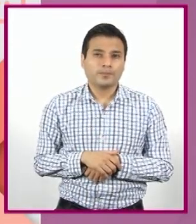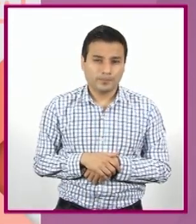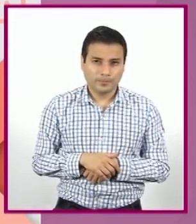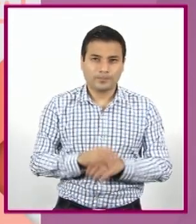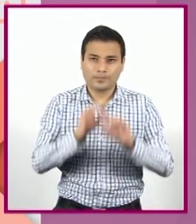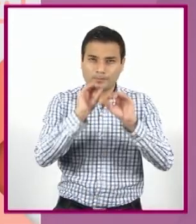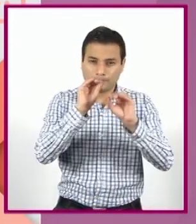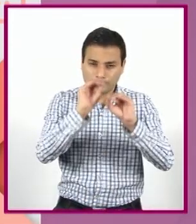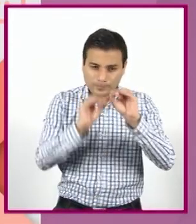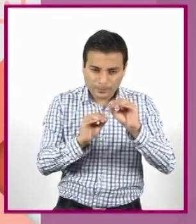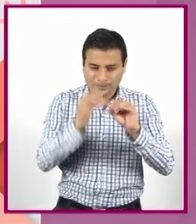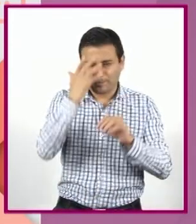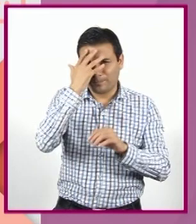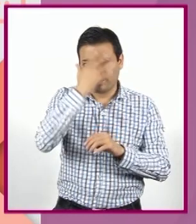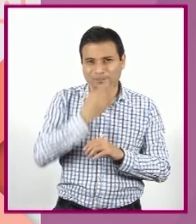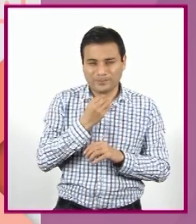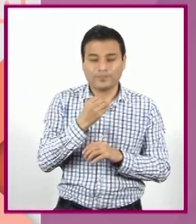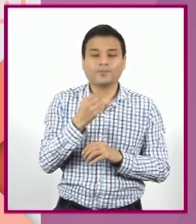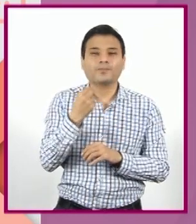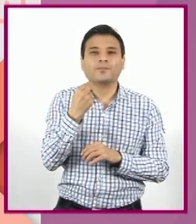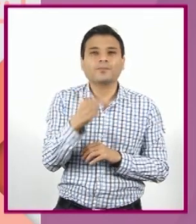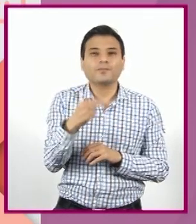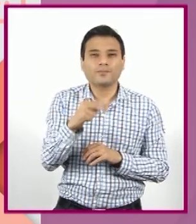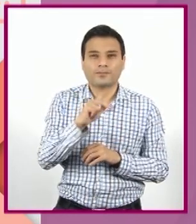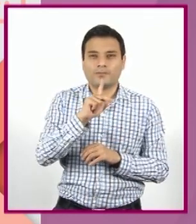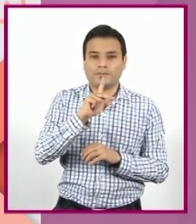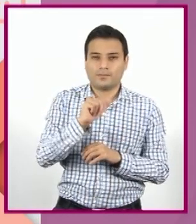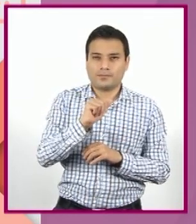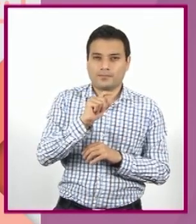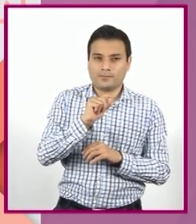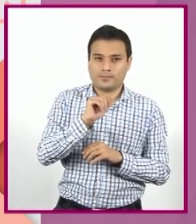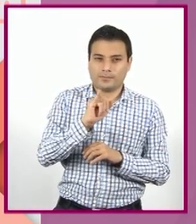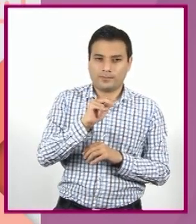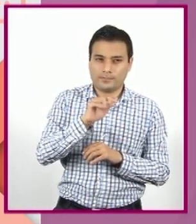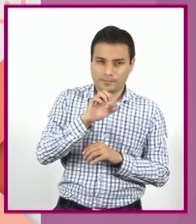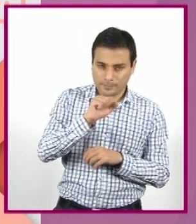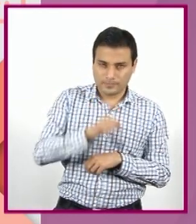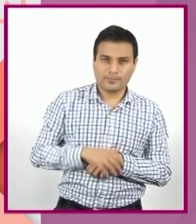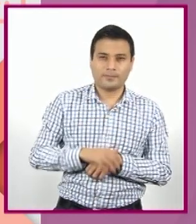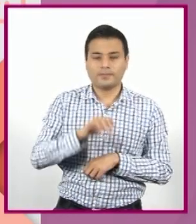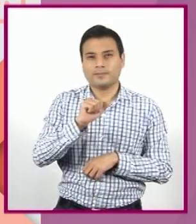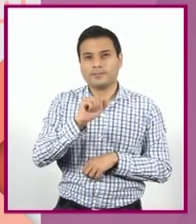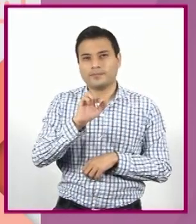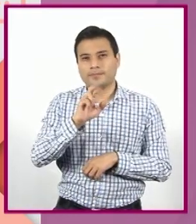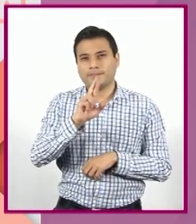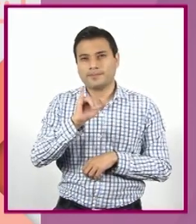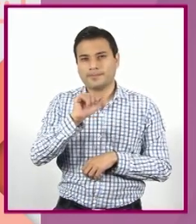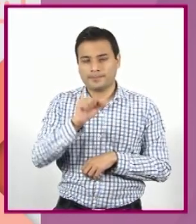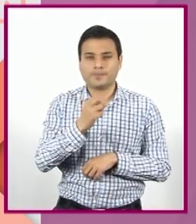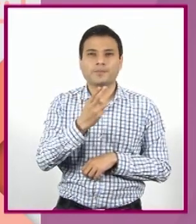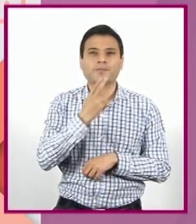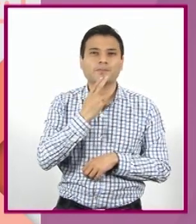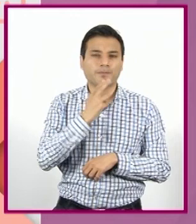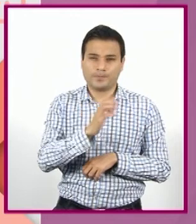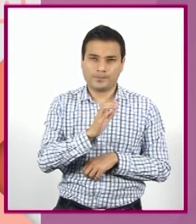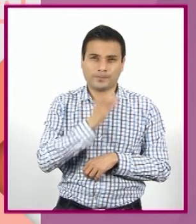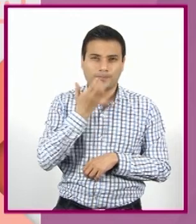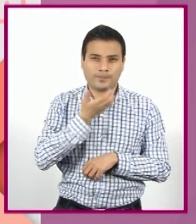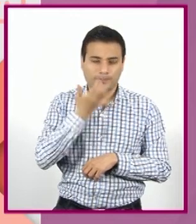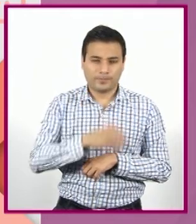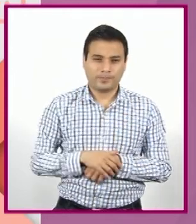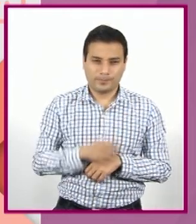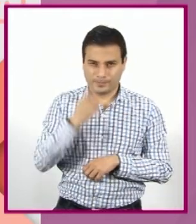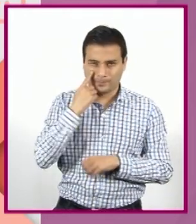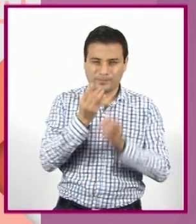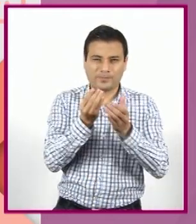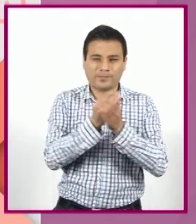y extremos, llamados también patines o serifas, como Times New Roman, Garamond o Cambria,